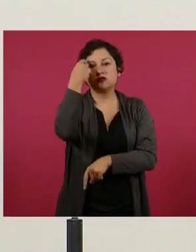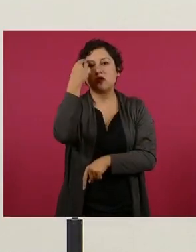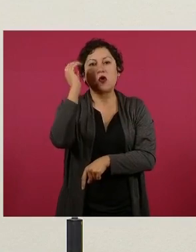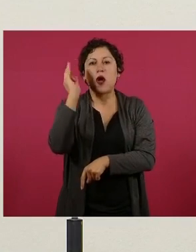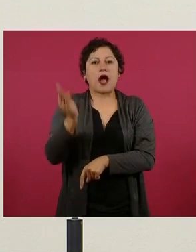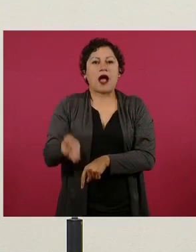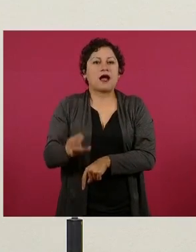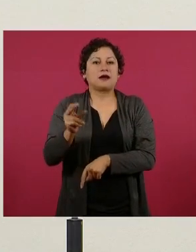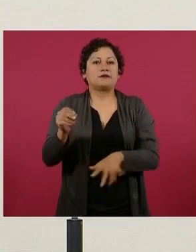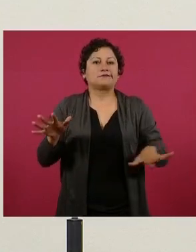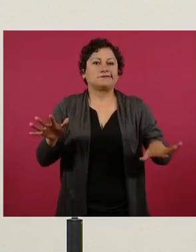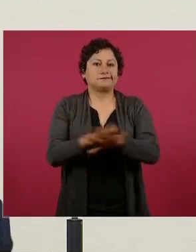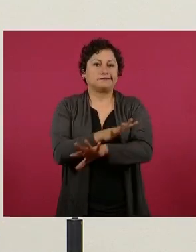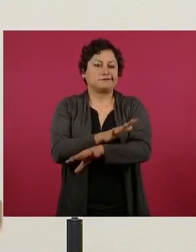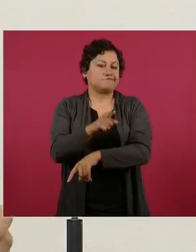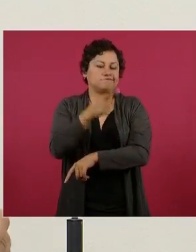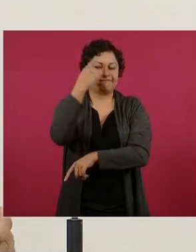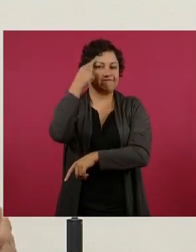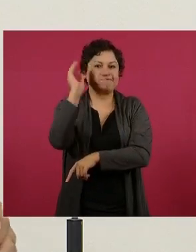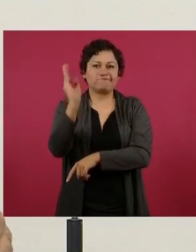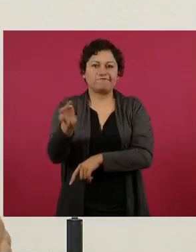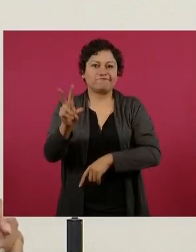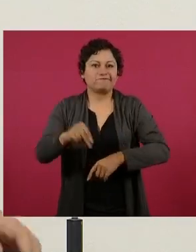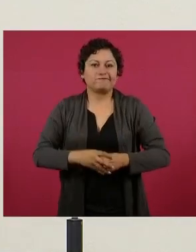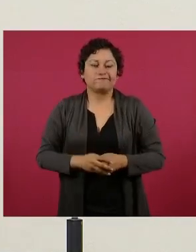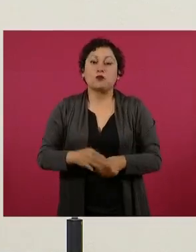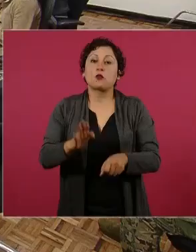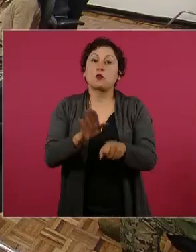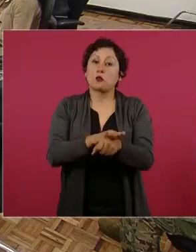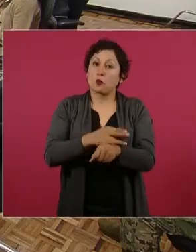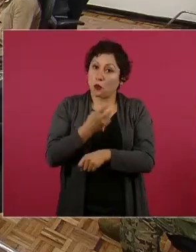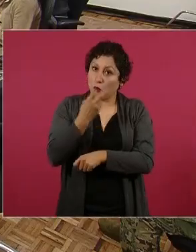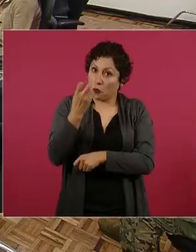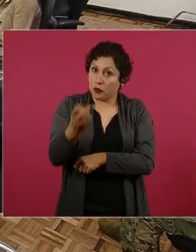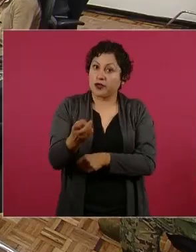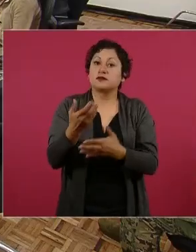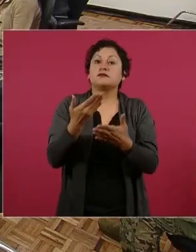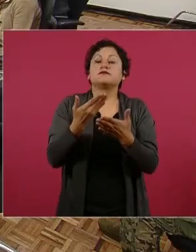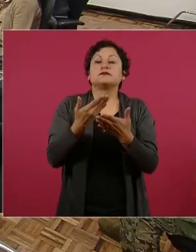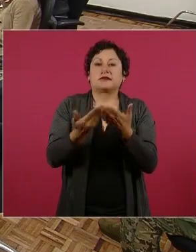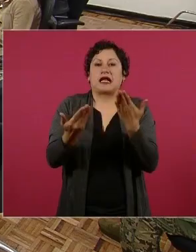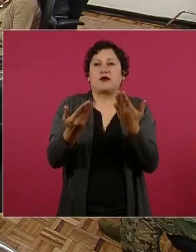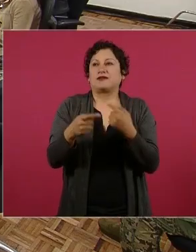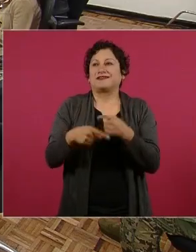es que se les aplica lo del término